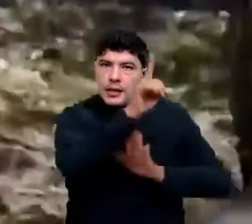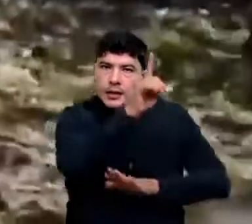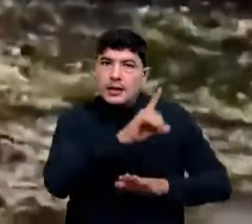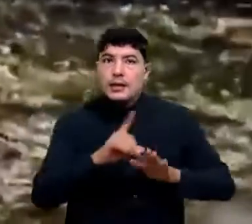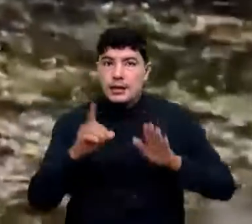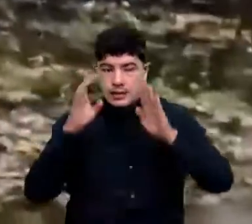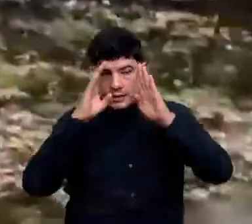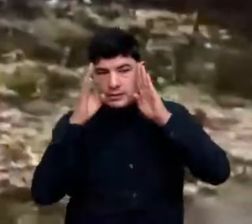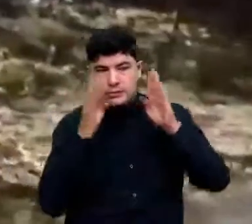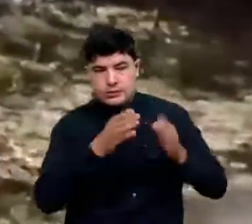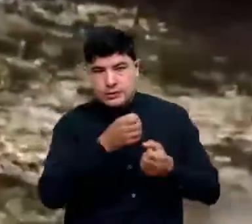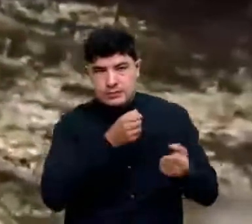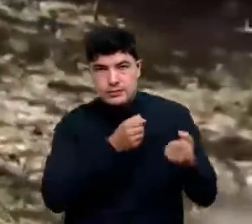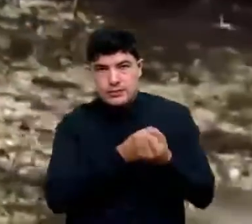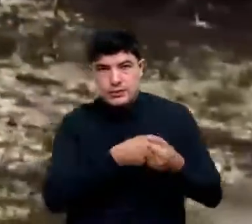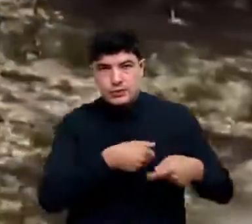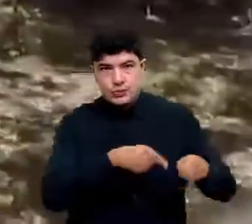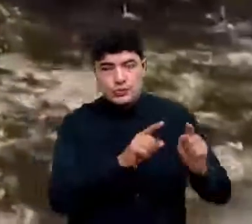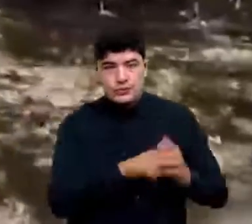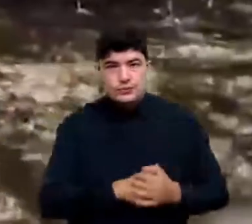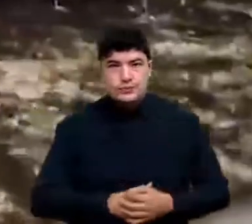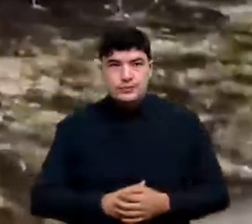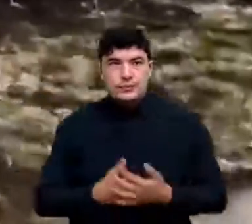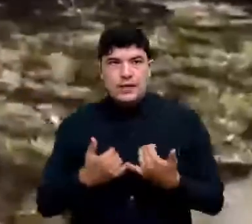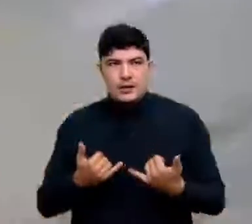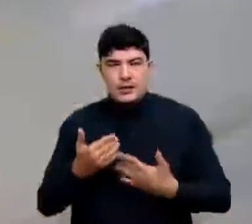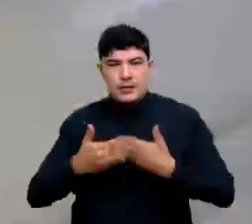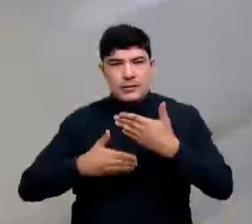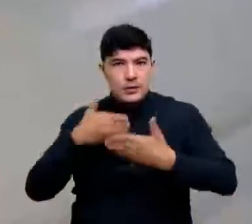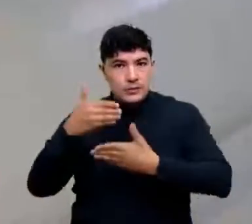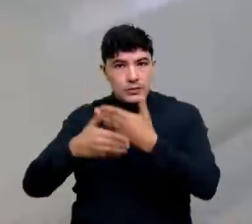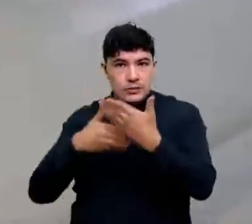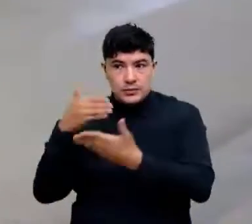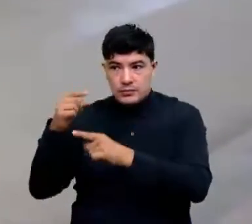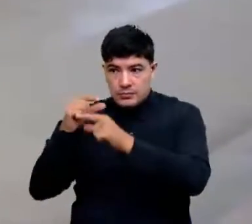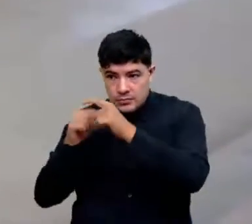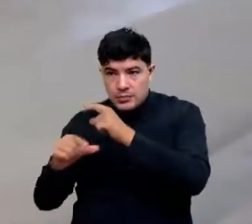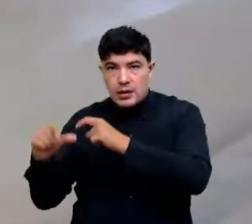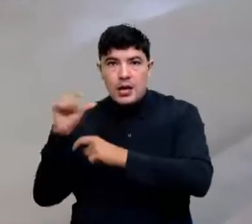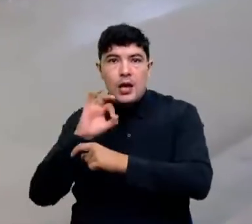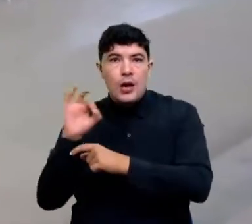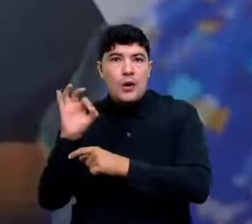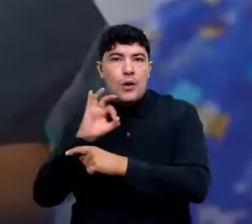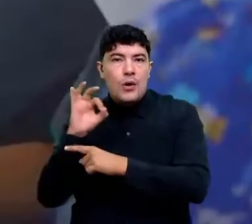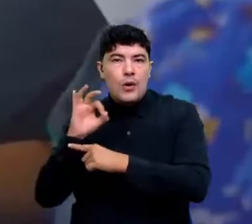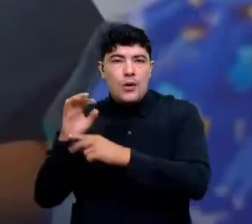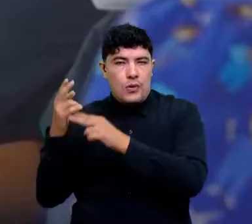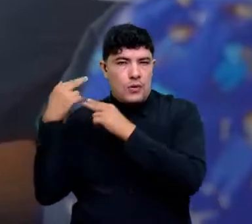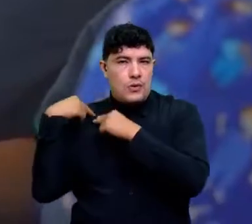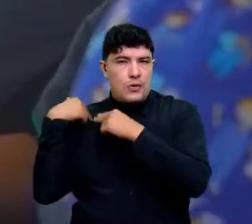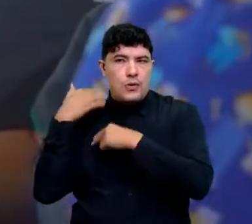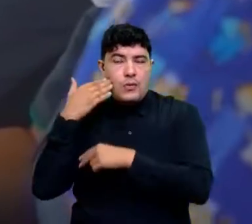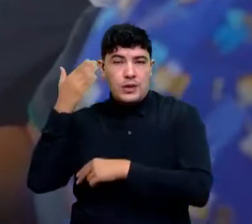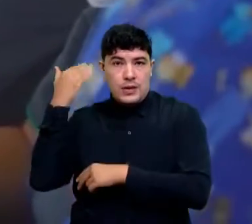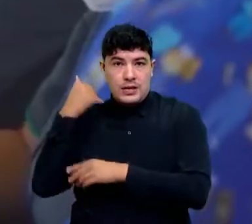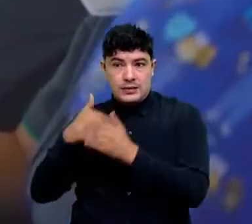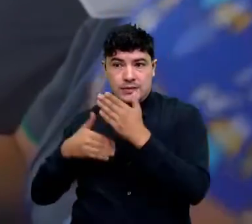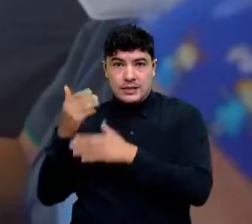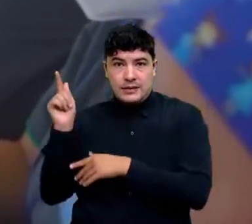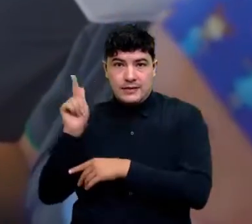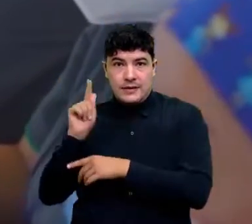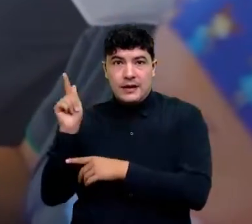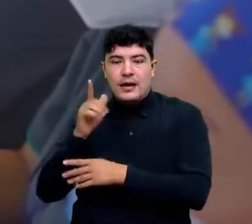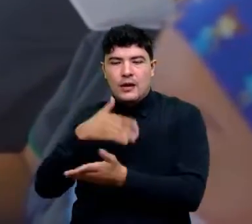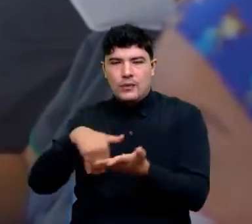misionalidad. También agregó que se están realizando los procesos de subsidiariedad y corresponsabilidad desde el principio de febrero ante la unidad